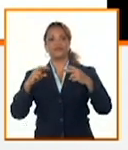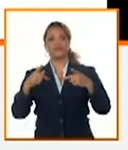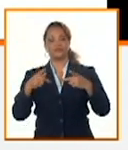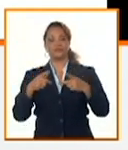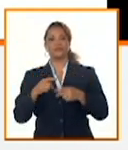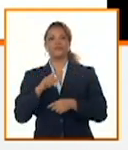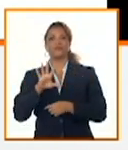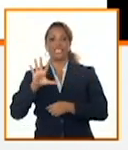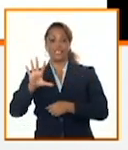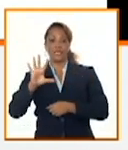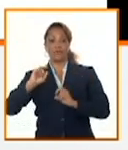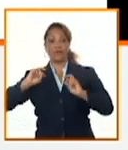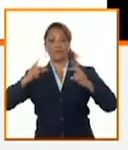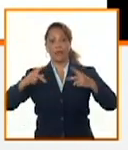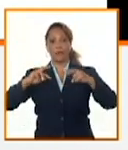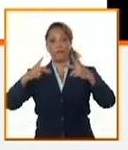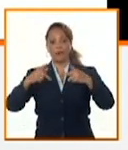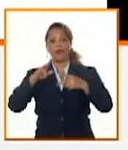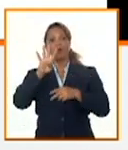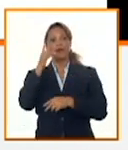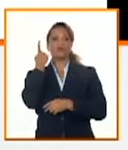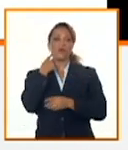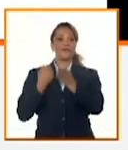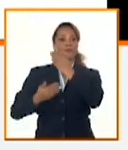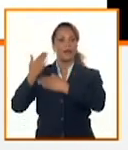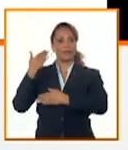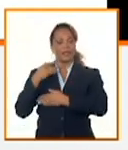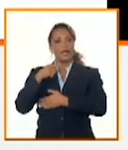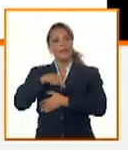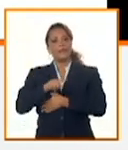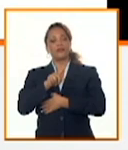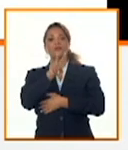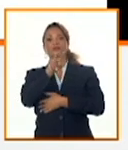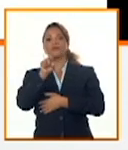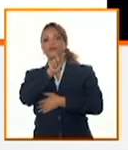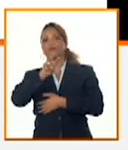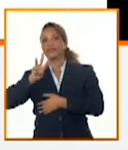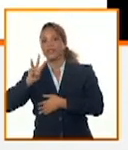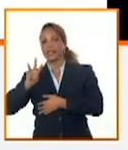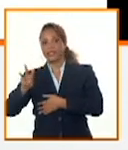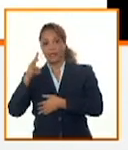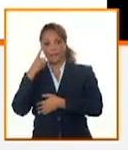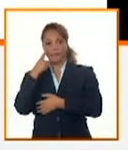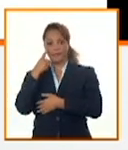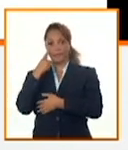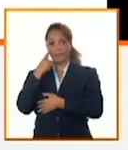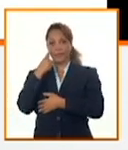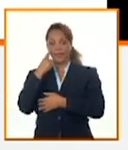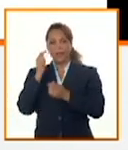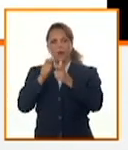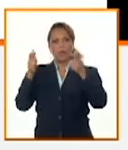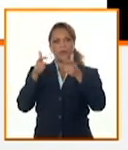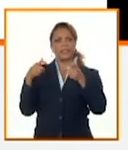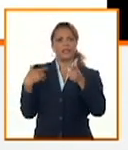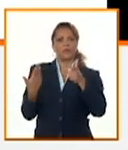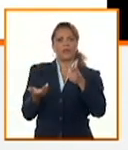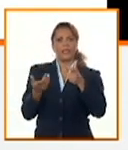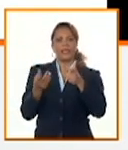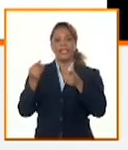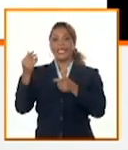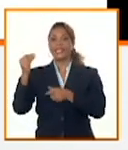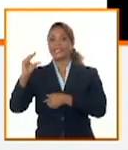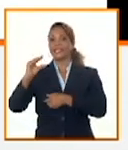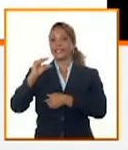en los en los últimos cuatro años sin embargo fíjense que ya en el 2023 Lo que crece es el efectivo